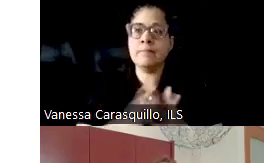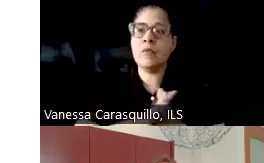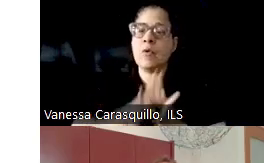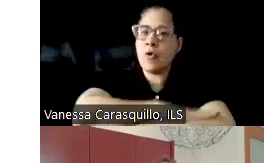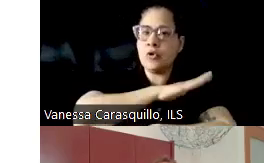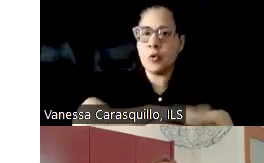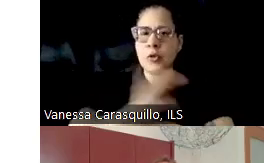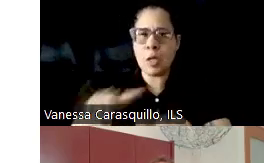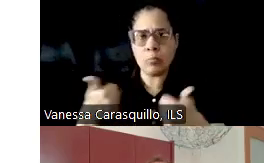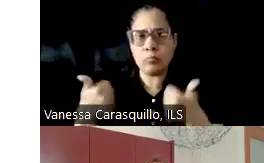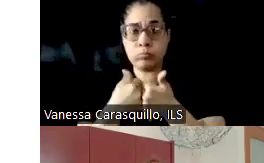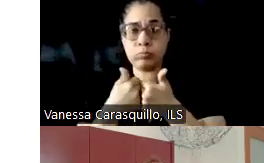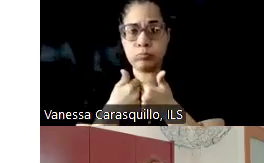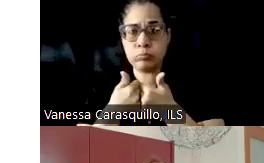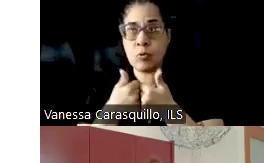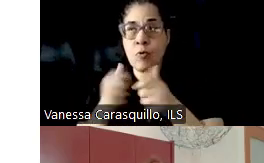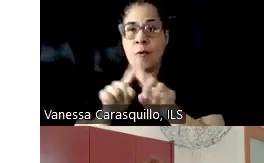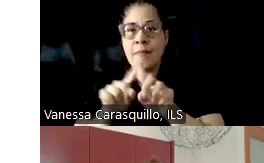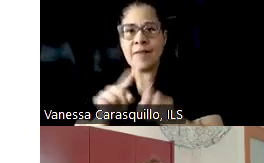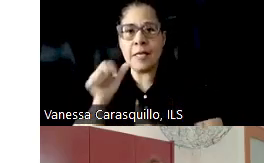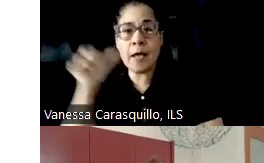con algunos adultos, pero con otros no.